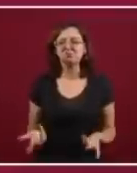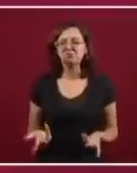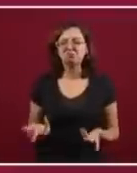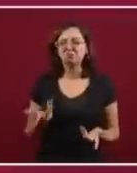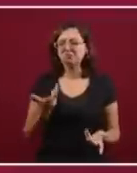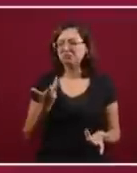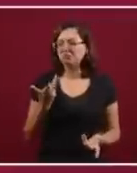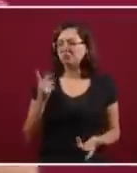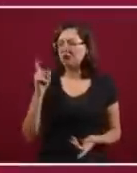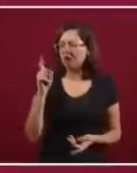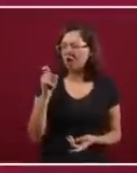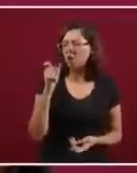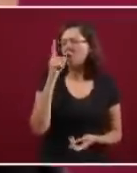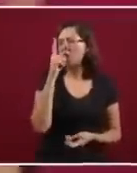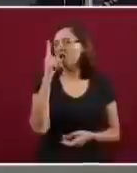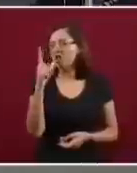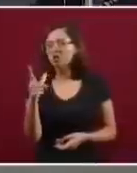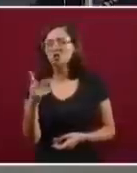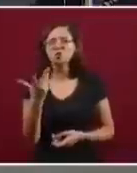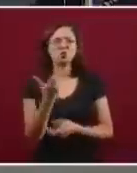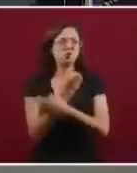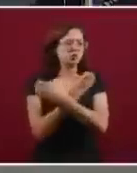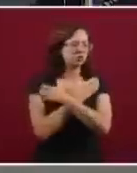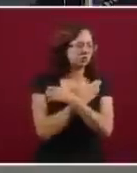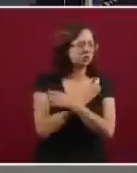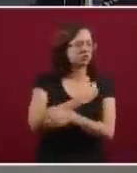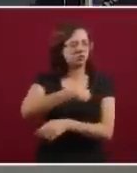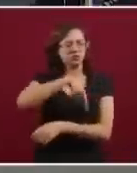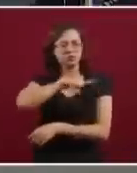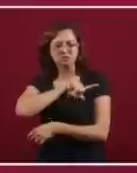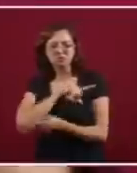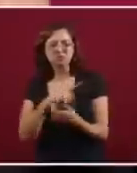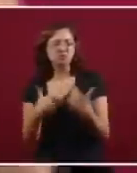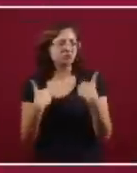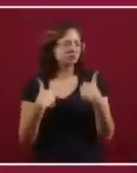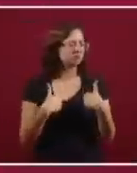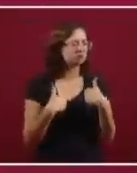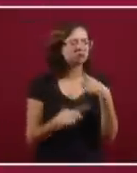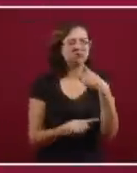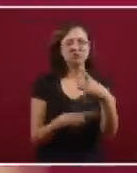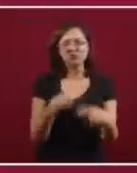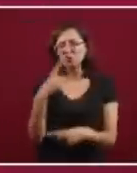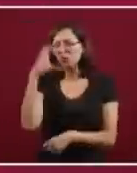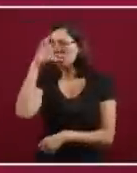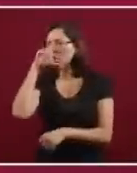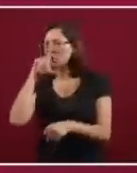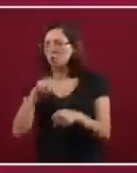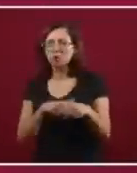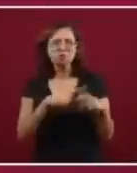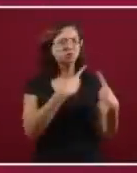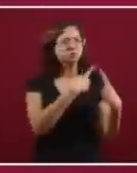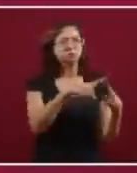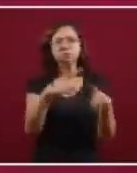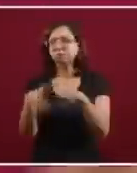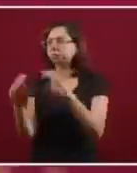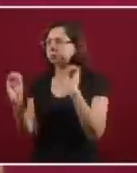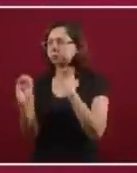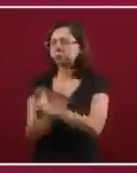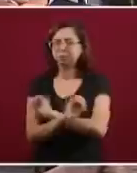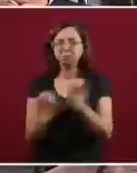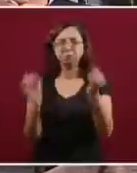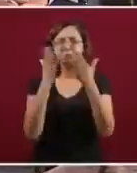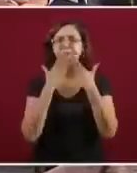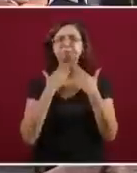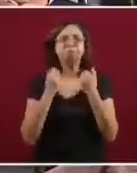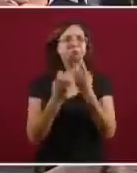tienen servicios sociales de salud de educación de esparcimiento de deporte de cultura todos los distintos servicios sociales y